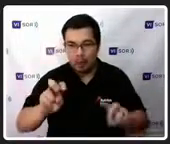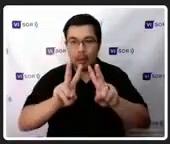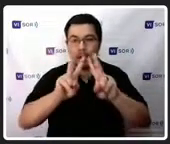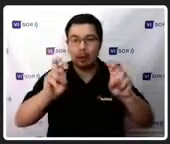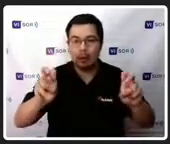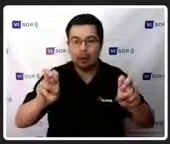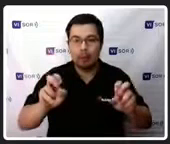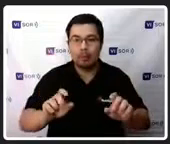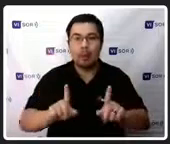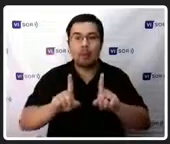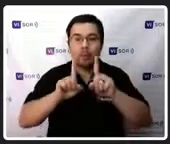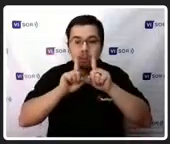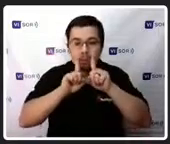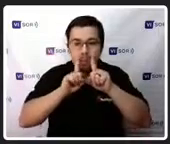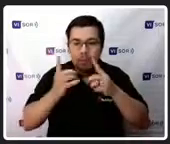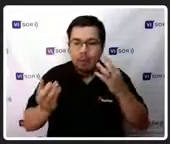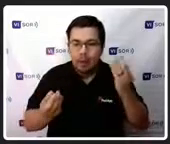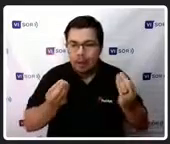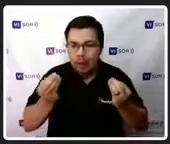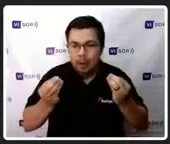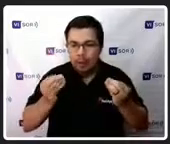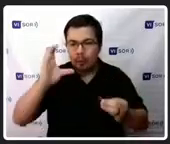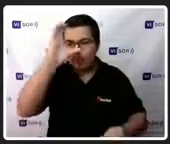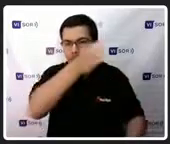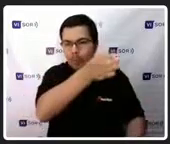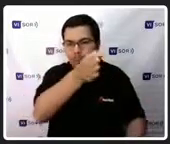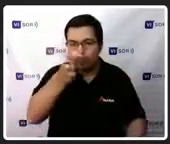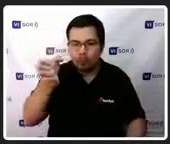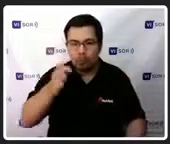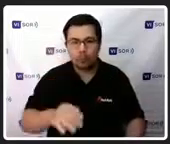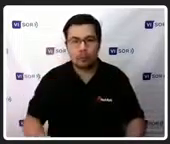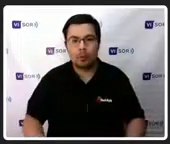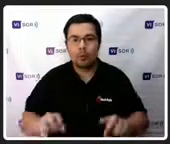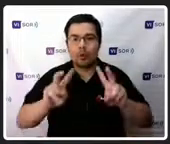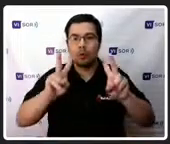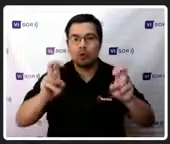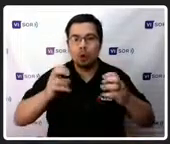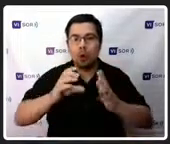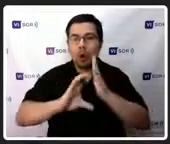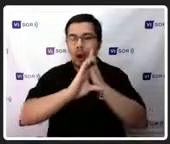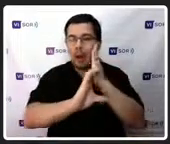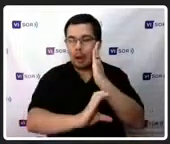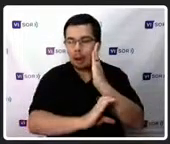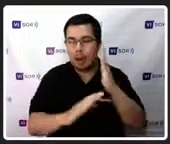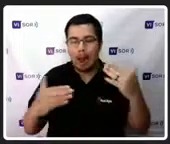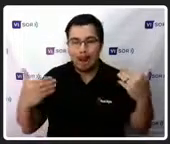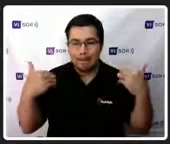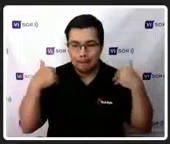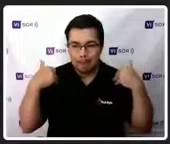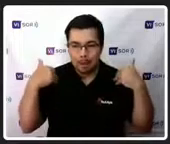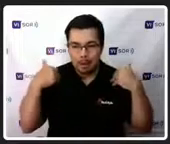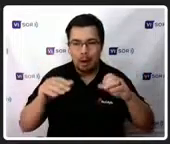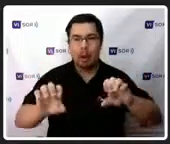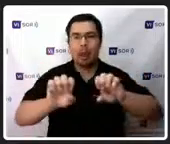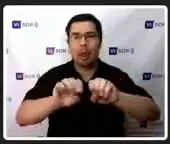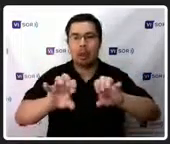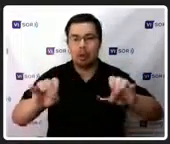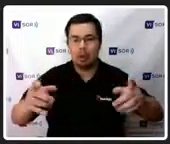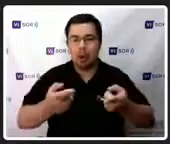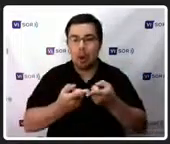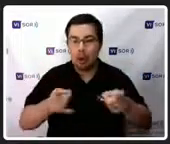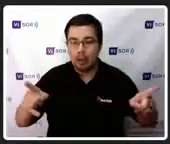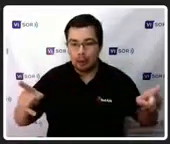son carreras bastante prácticas. Ya enseñamos, ¿no es cierto?, las distintas competencias de las asignaturas